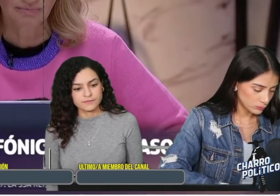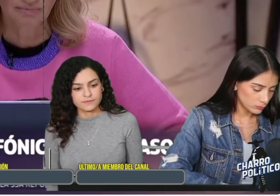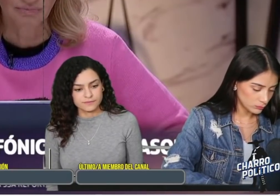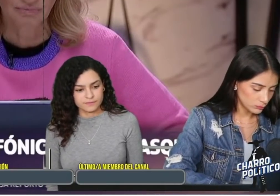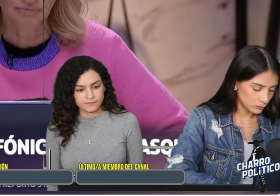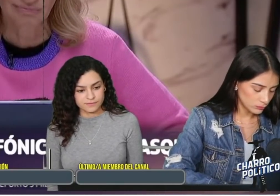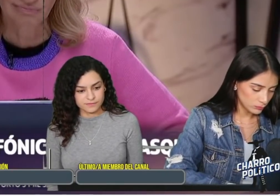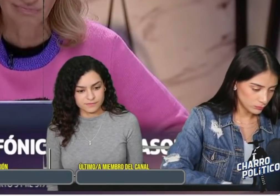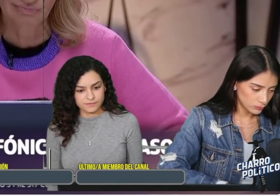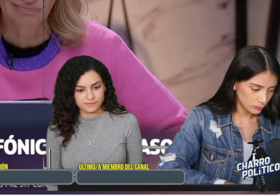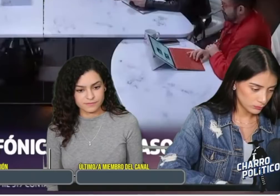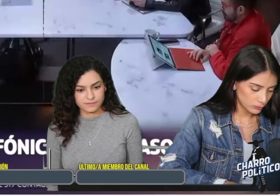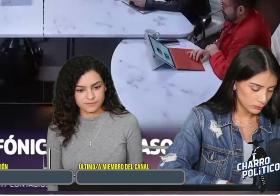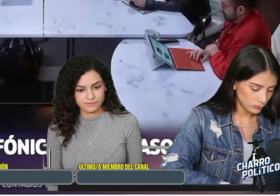mira,